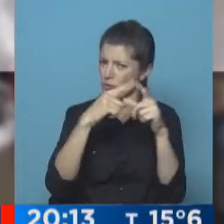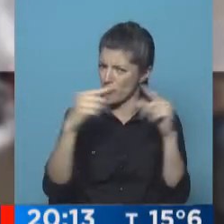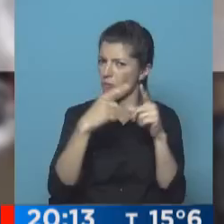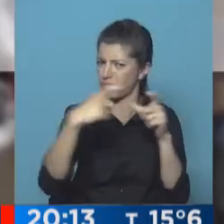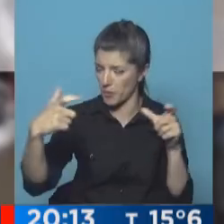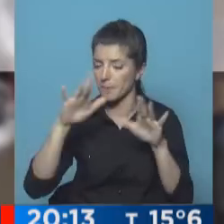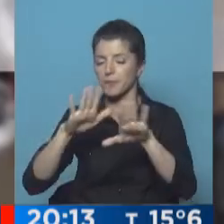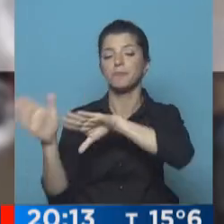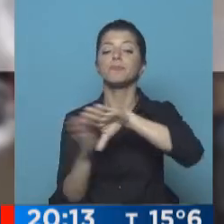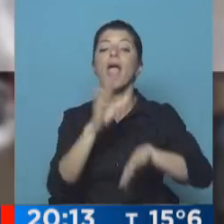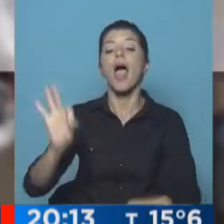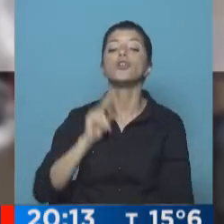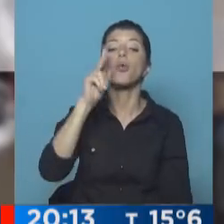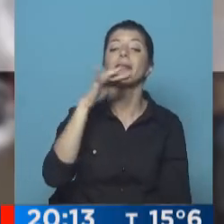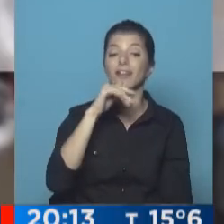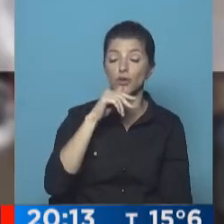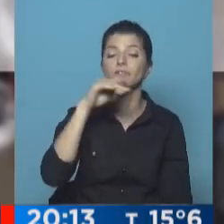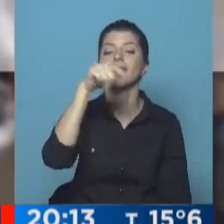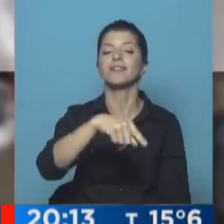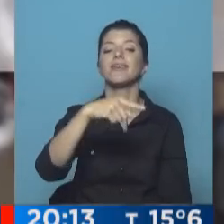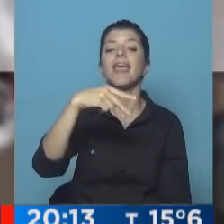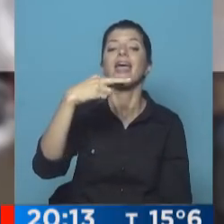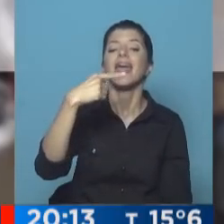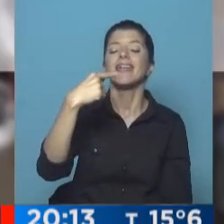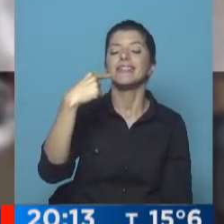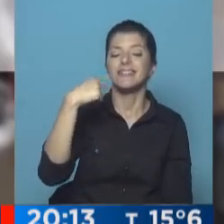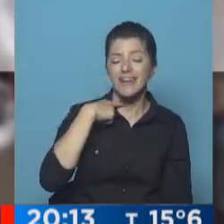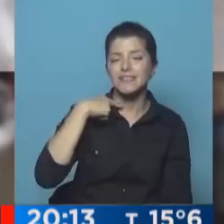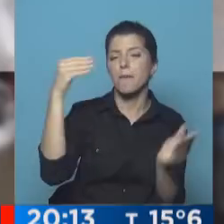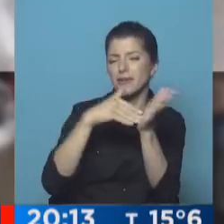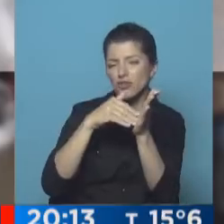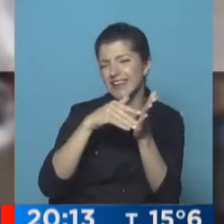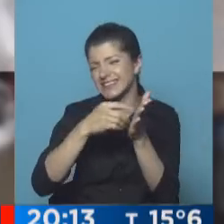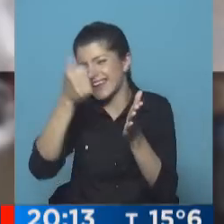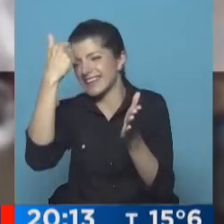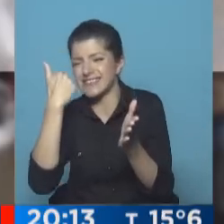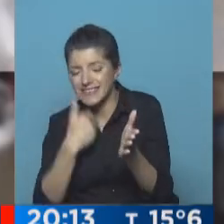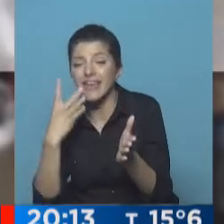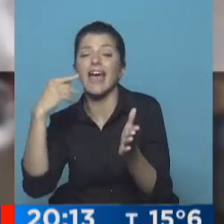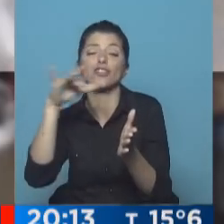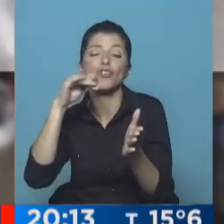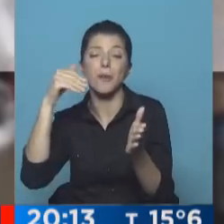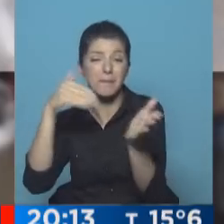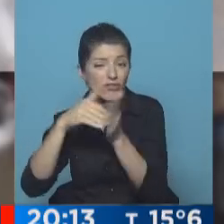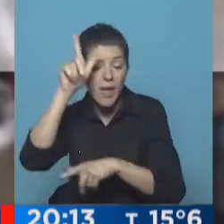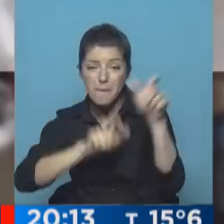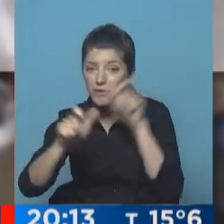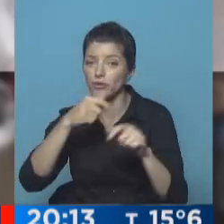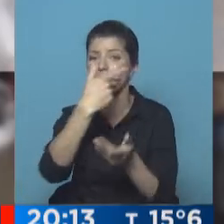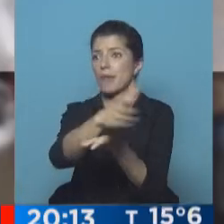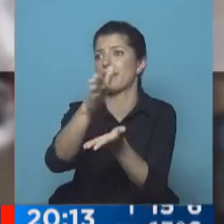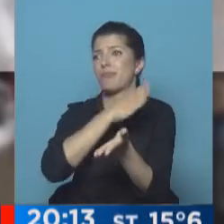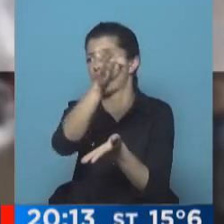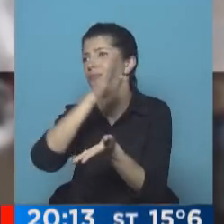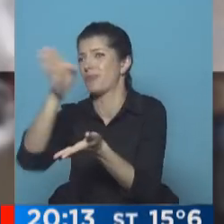2014 unas 13 millones casi 14 millones de desplazados por conflictos o persecuciones en